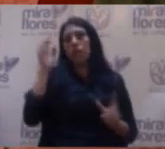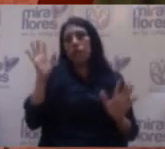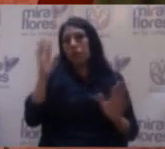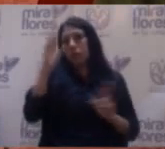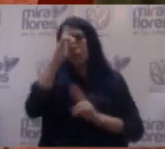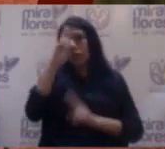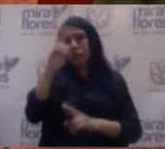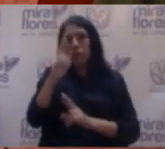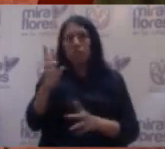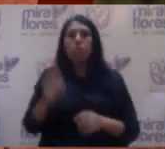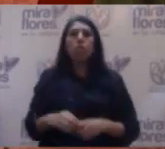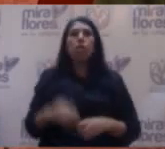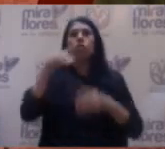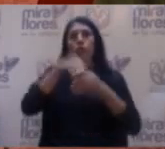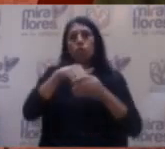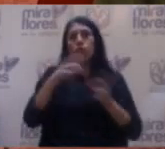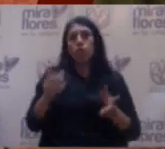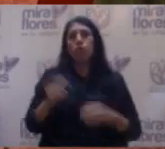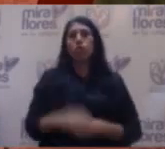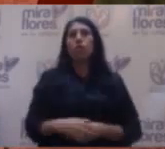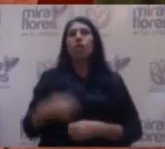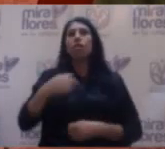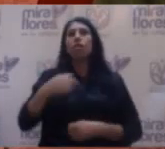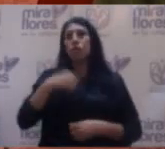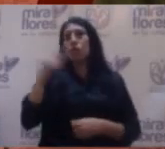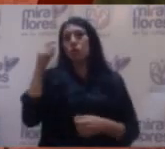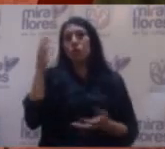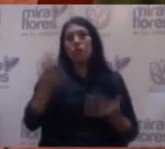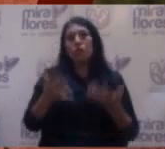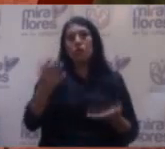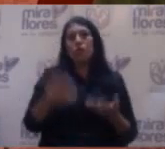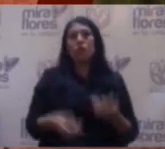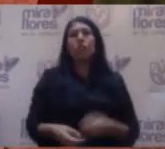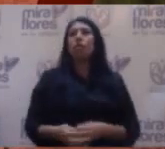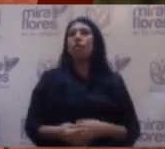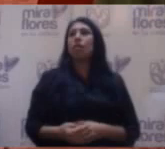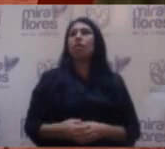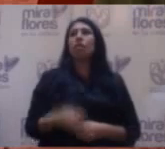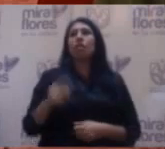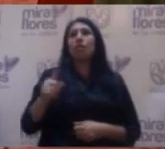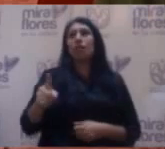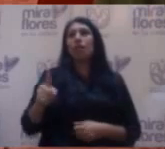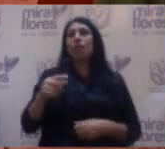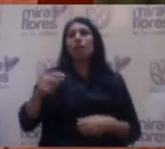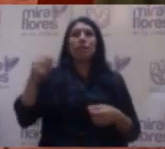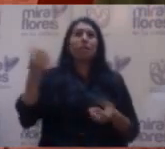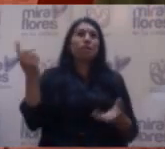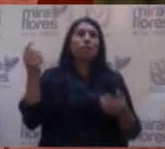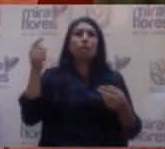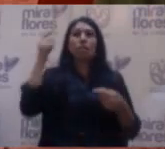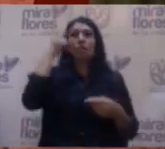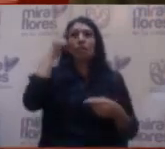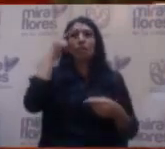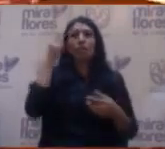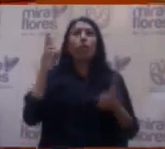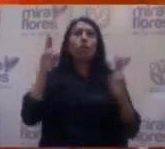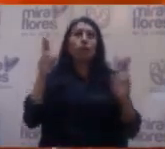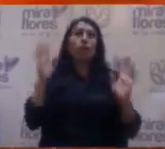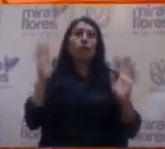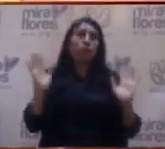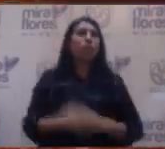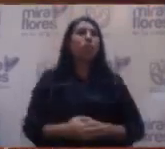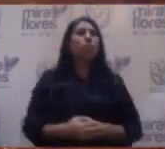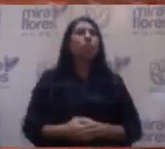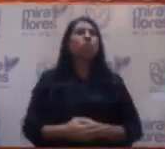pero si todavía de aquí al momento de la votación esta reflexión sirve, en buena hora. El señor Sousa ha levantado la